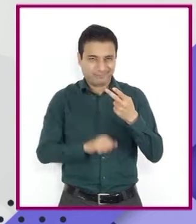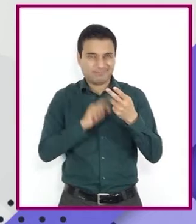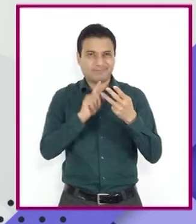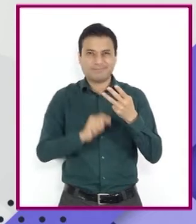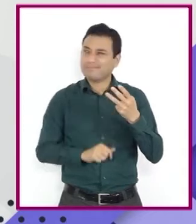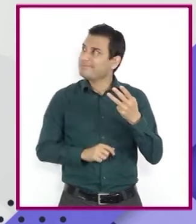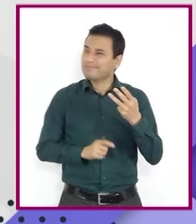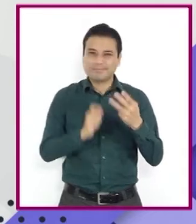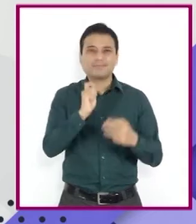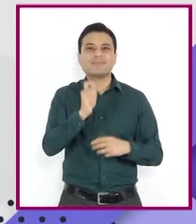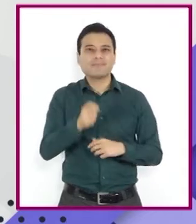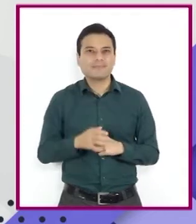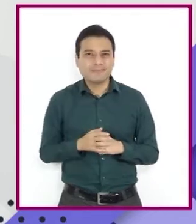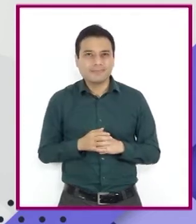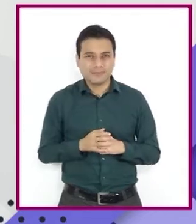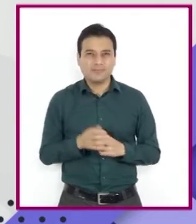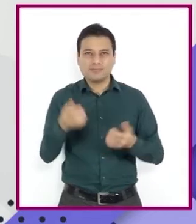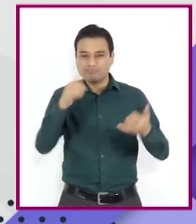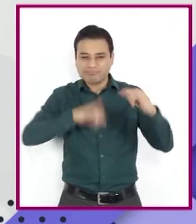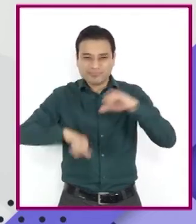y sorbato de calcio.